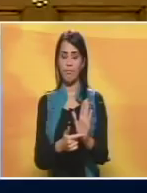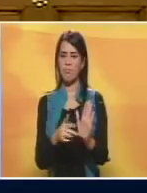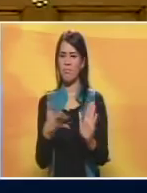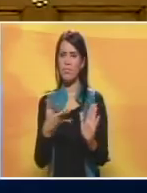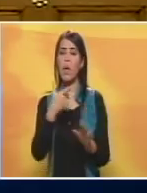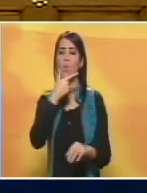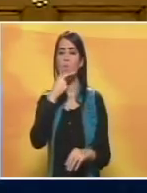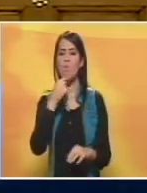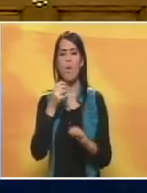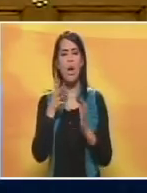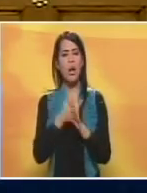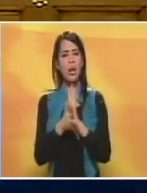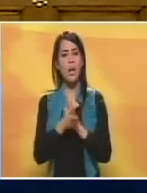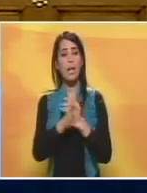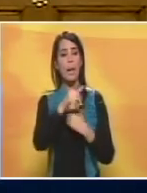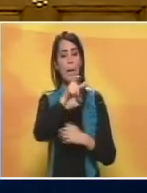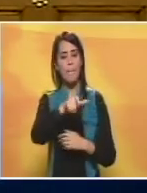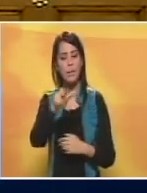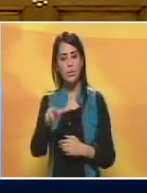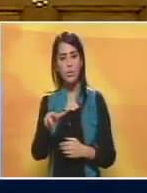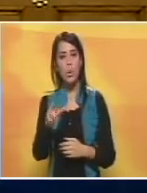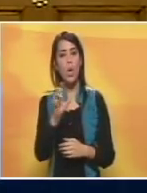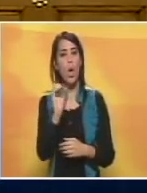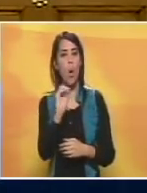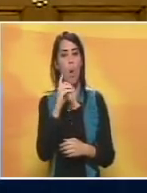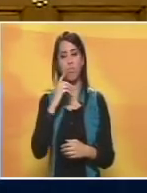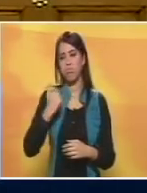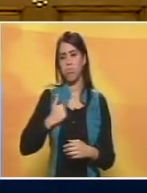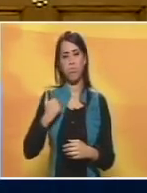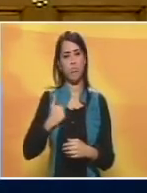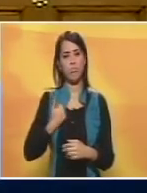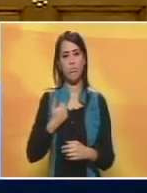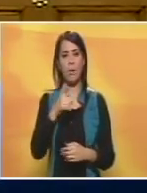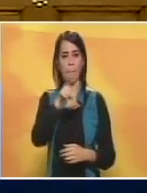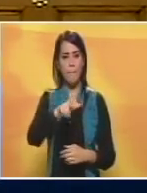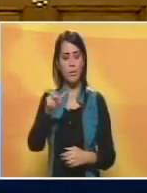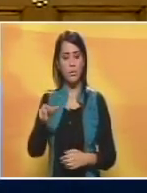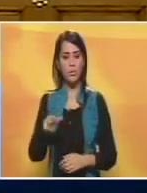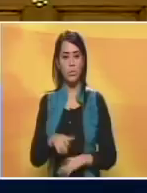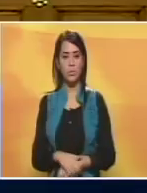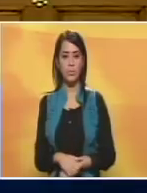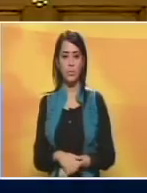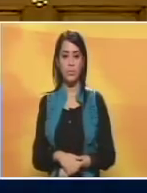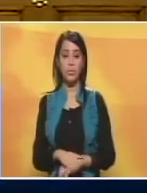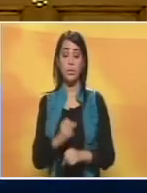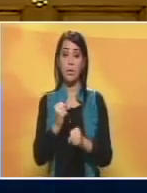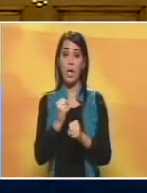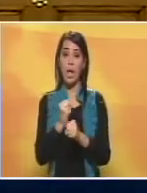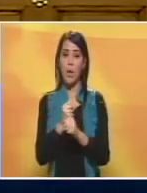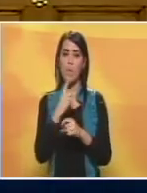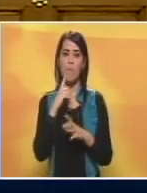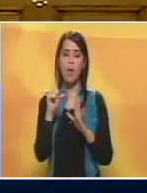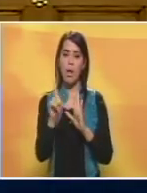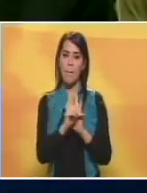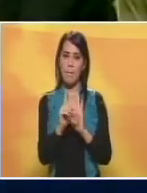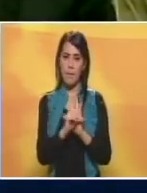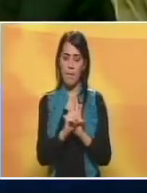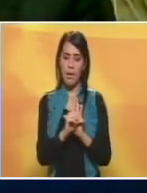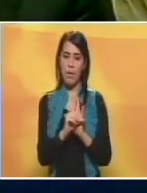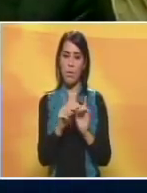facilita a que esas personas o cualquier persona haga operaciones